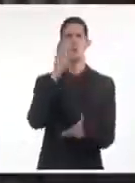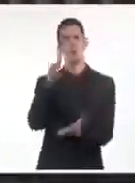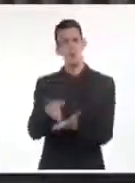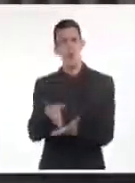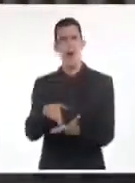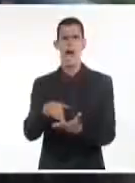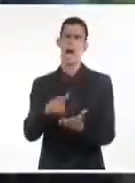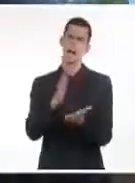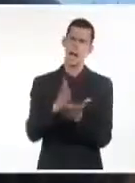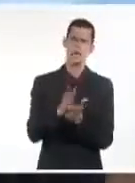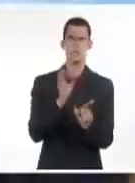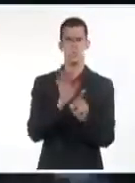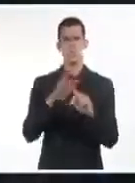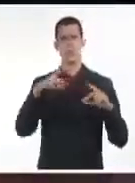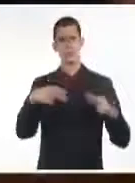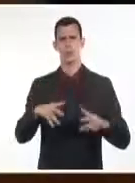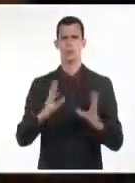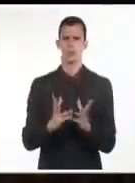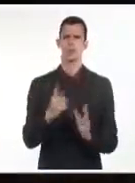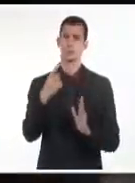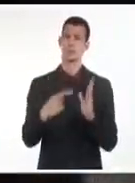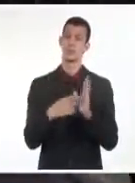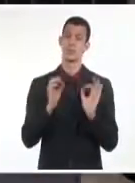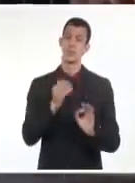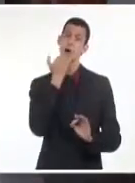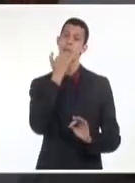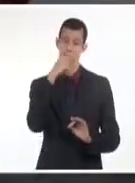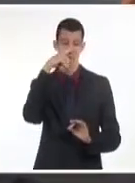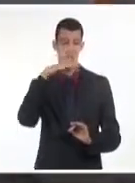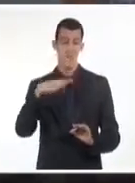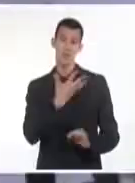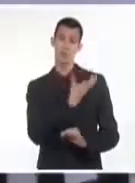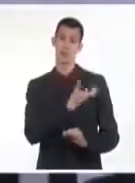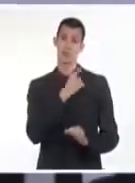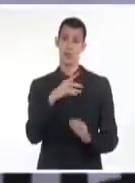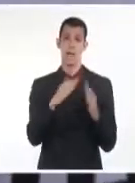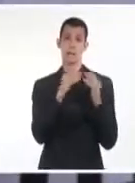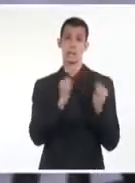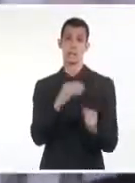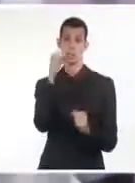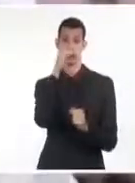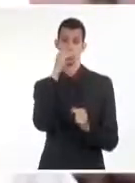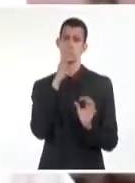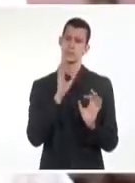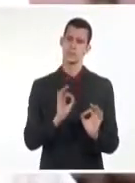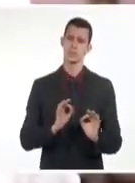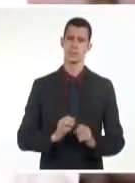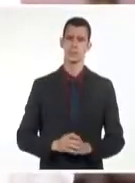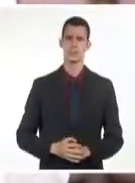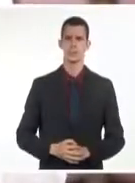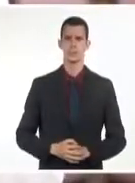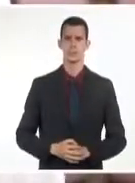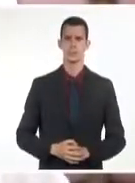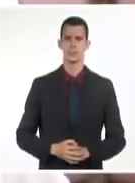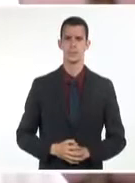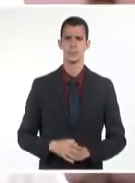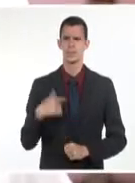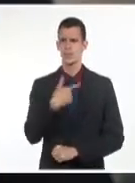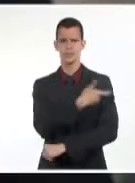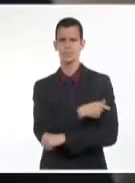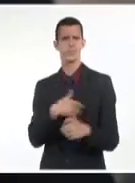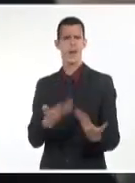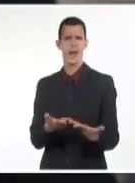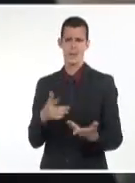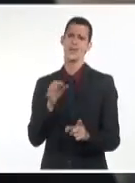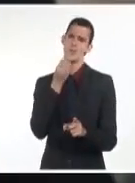y cognitivo, afectado como ningún otro por la pandemia de la COVID-19. Vacuno para comenzar la